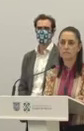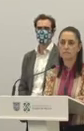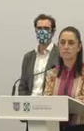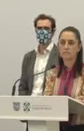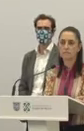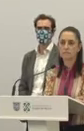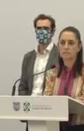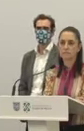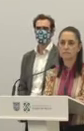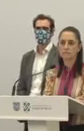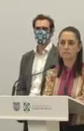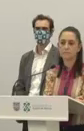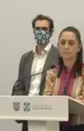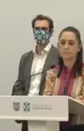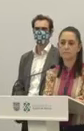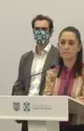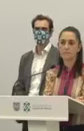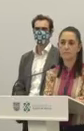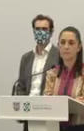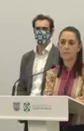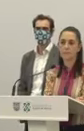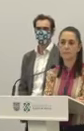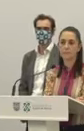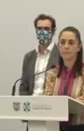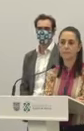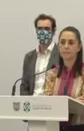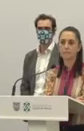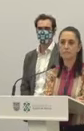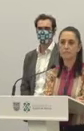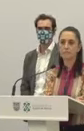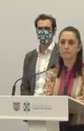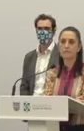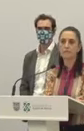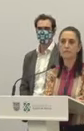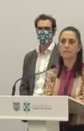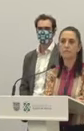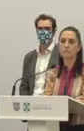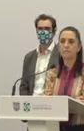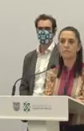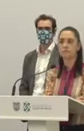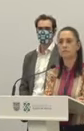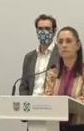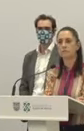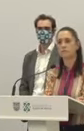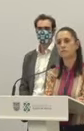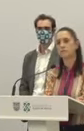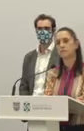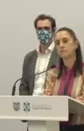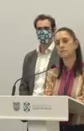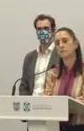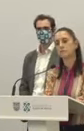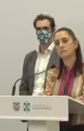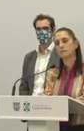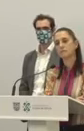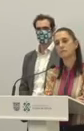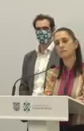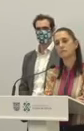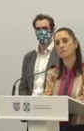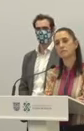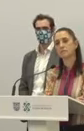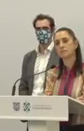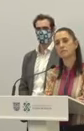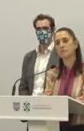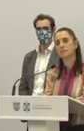Autoridad Educativa Federal de la Ciudad de México pues tiene mucha mano en determinar cómo es que se va a regresar, pero usted, pues